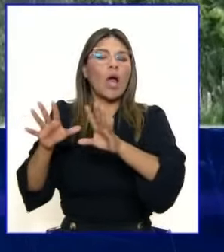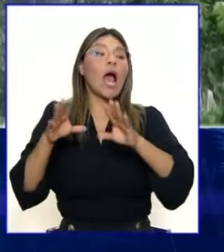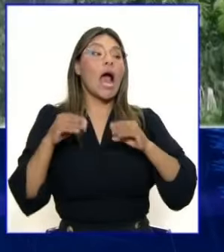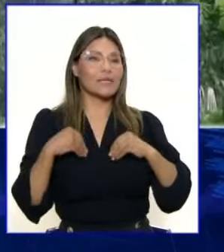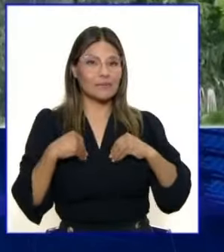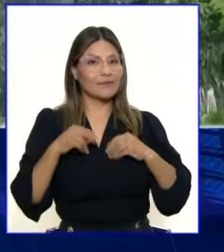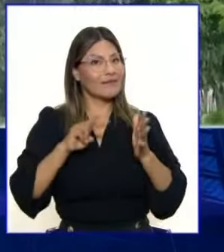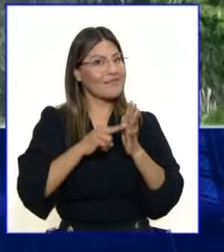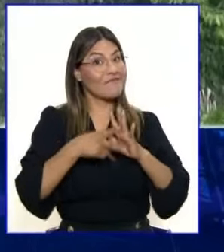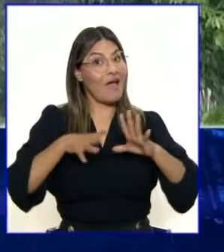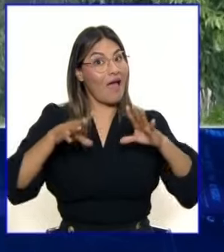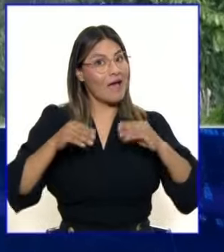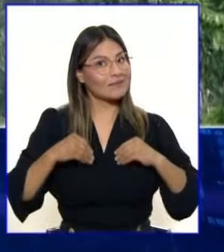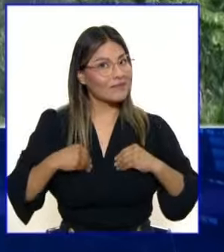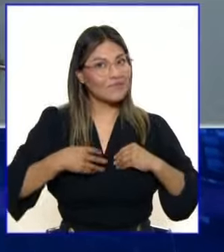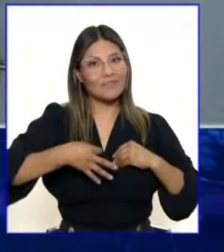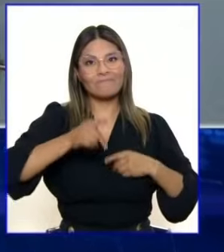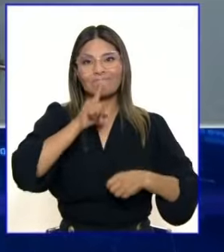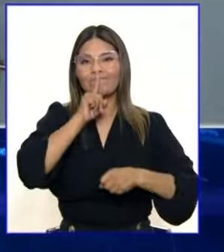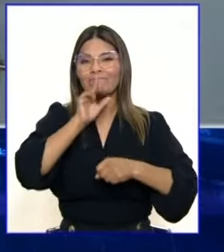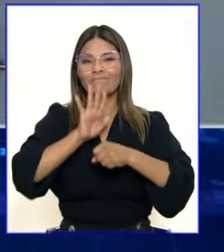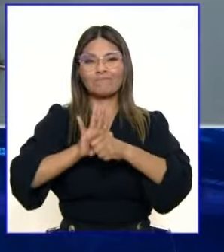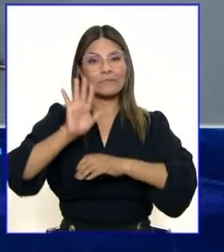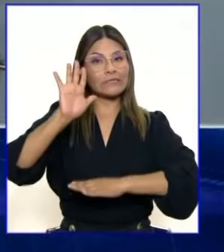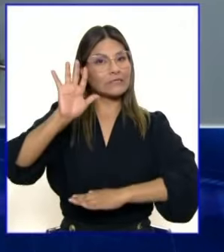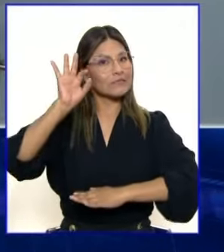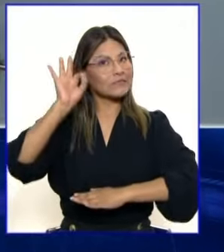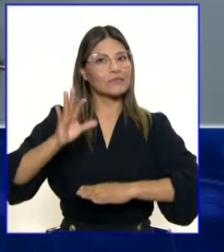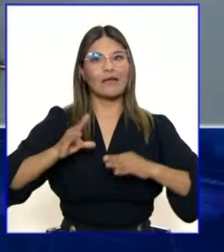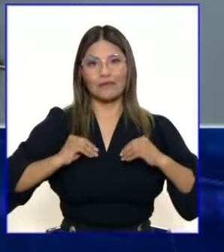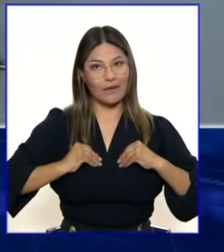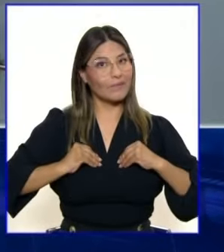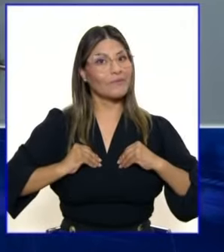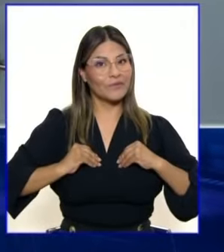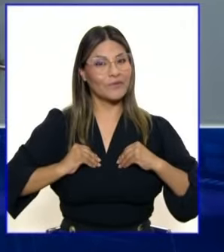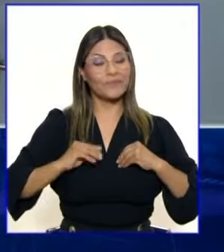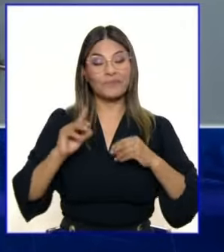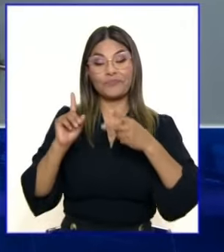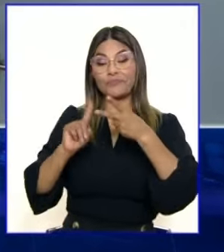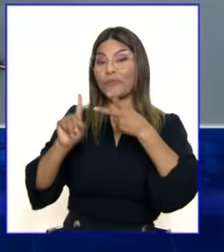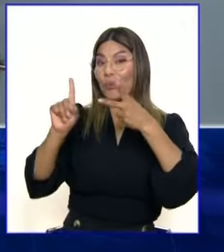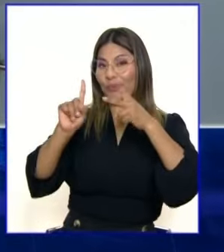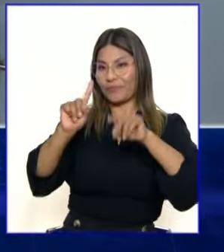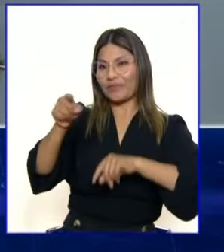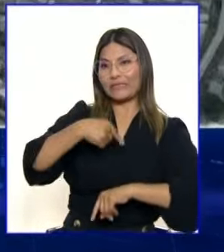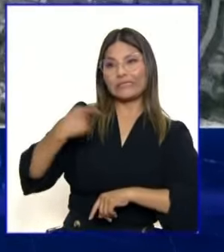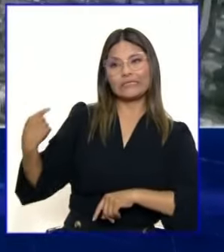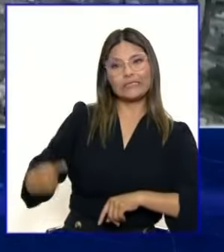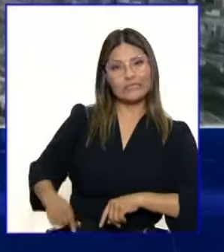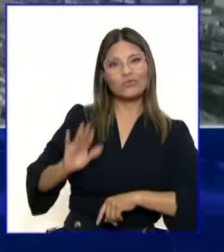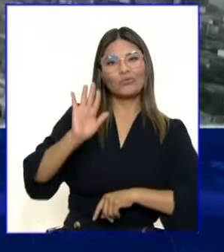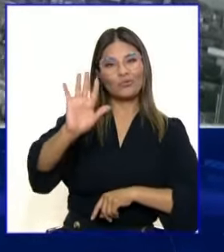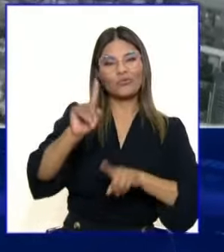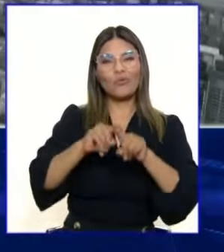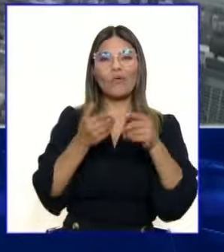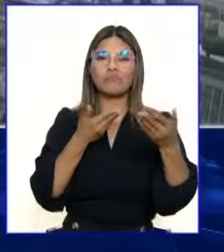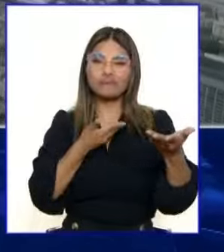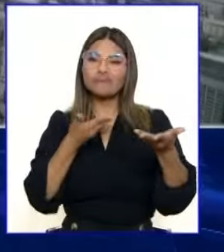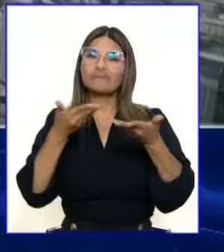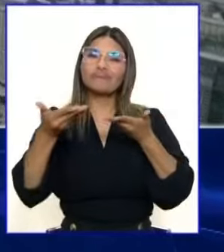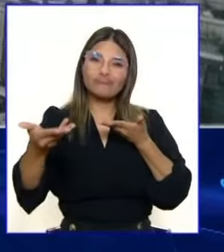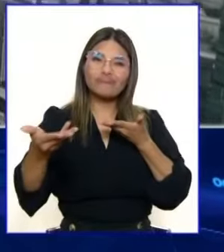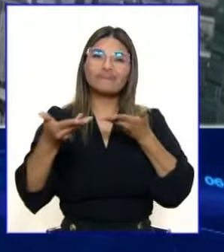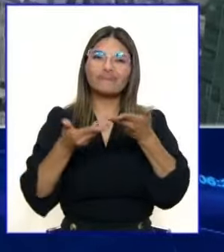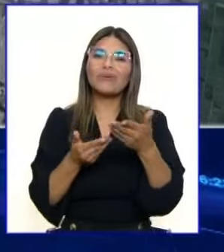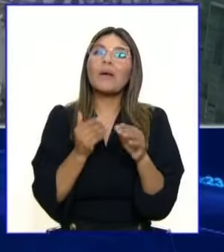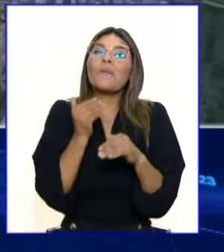eso también es importante cuando uno sabe cómo negociar con Japón. Otro ejemplo, por ejemplo, el caso de China, es que la negociación va avanzando de